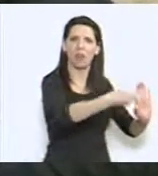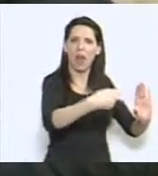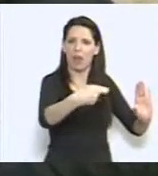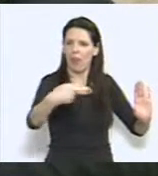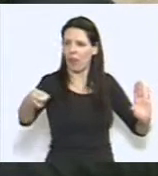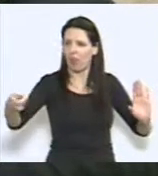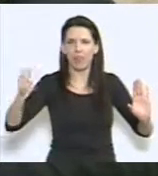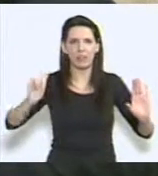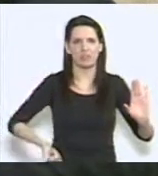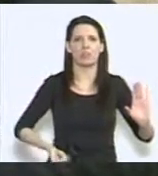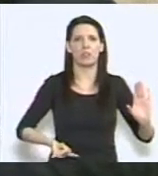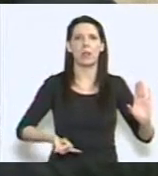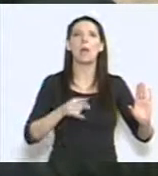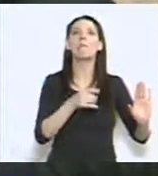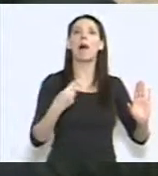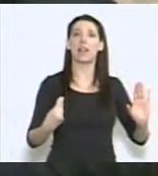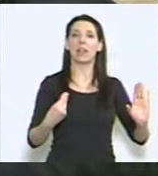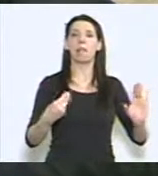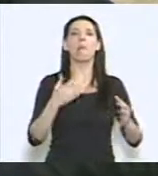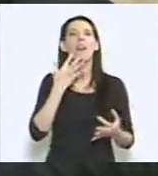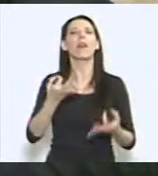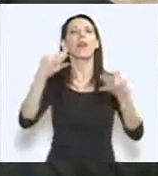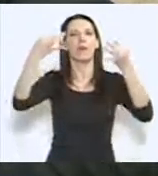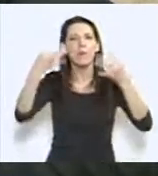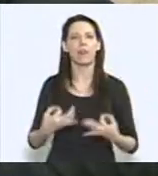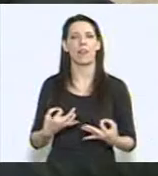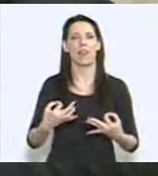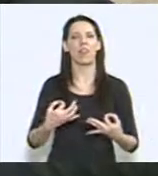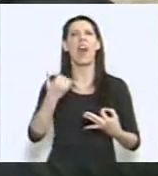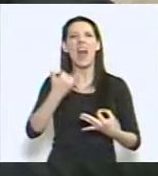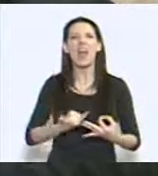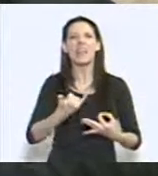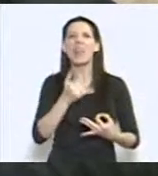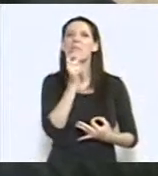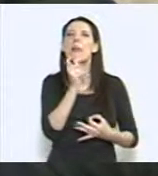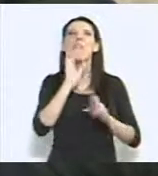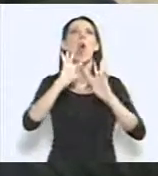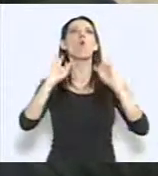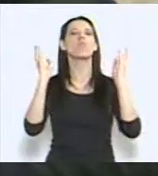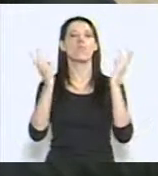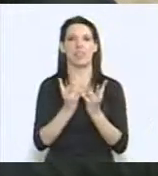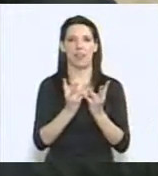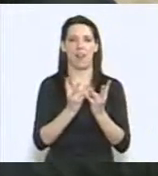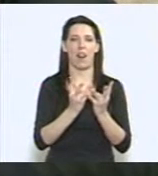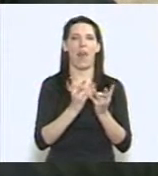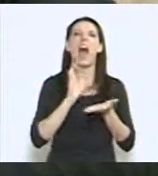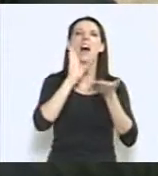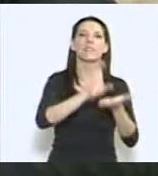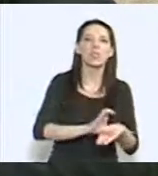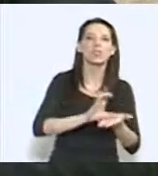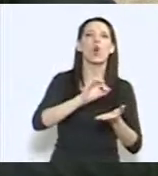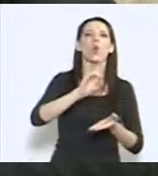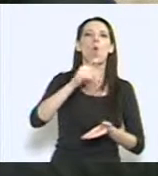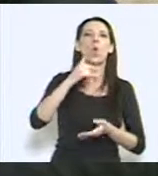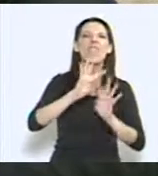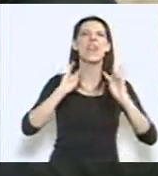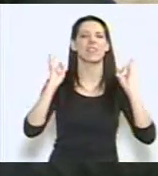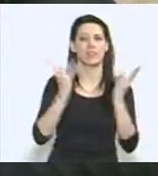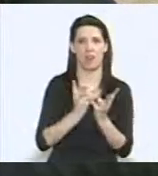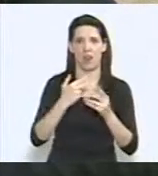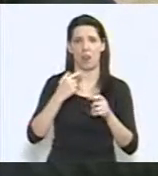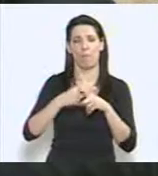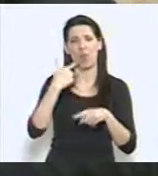se contempla una situación especial para la Patagonia, no así para el NOA y el NEA, donde la pobreza está haciendo estragos.